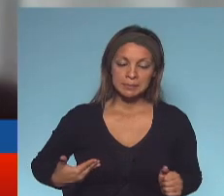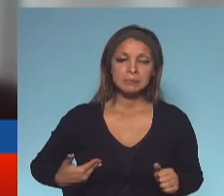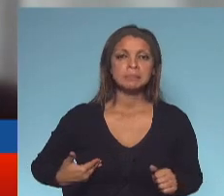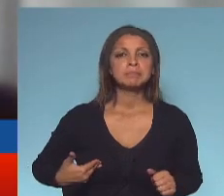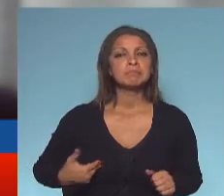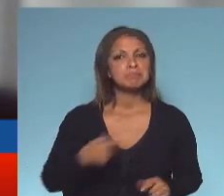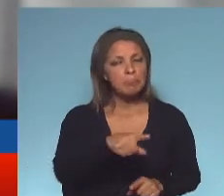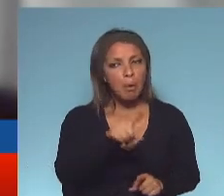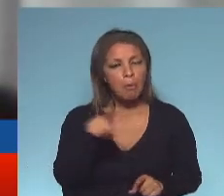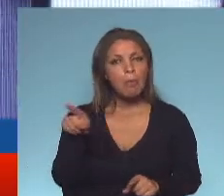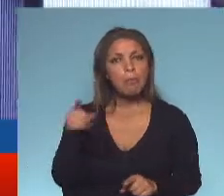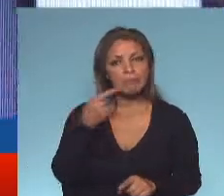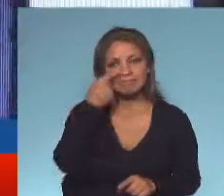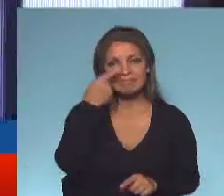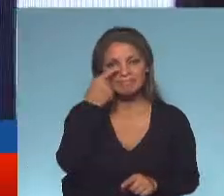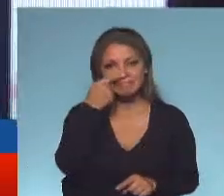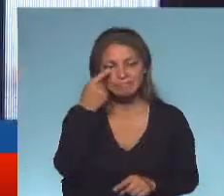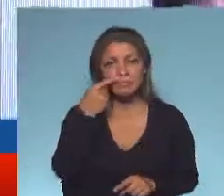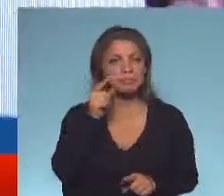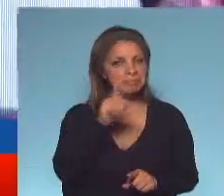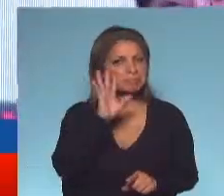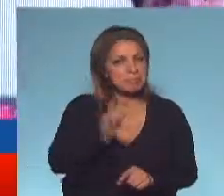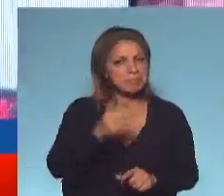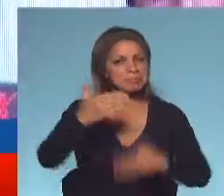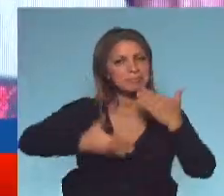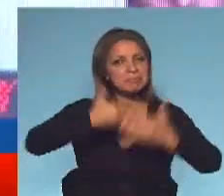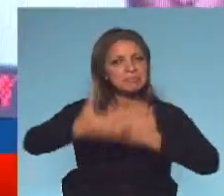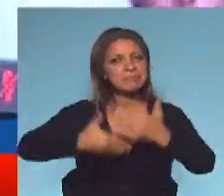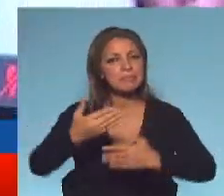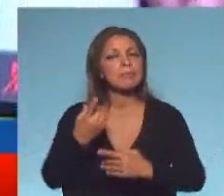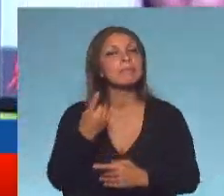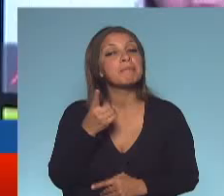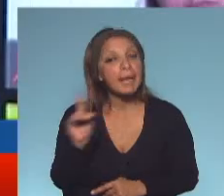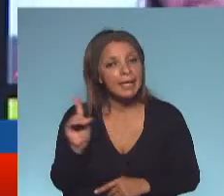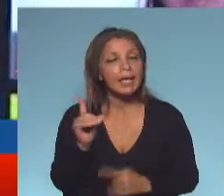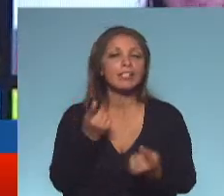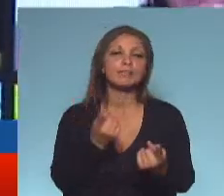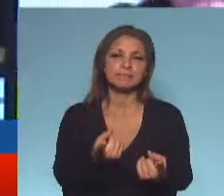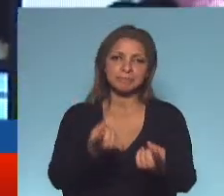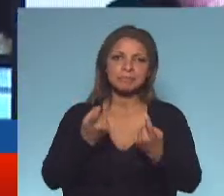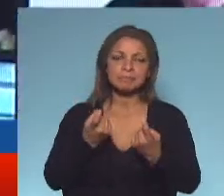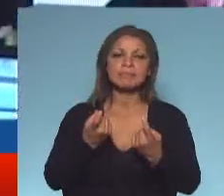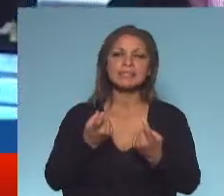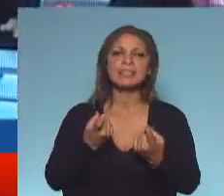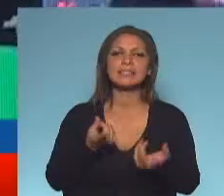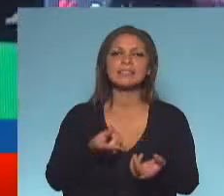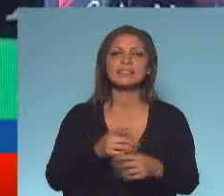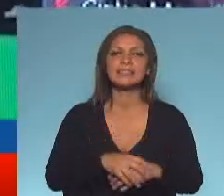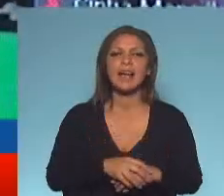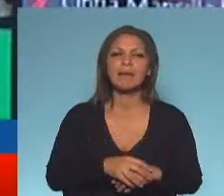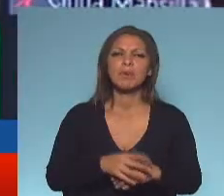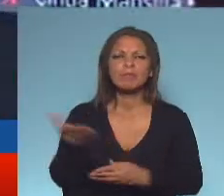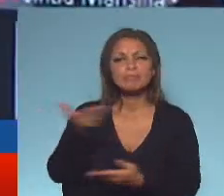son interesantísimas y cada vez más progresivas, pero necesitamos también de la